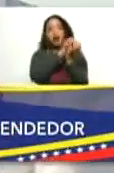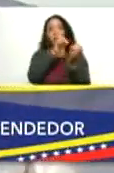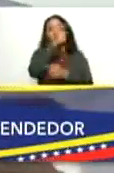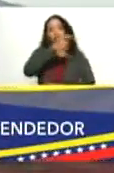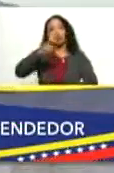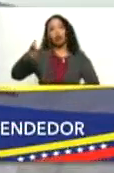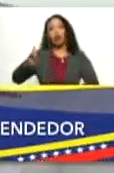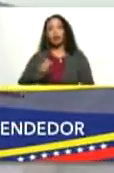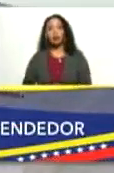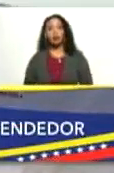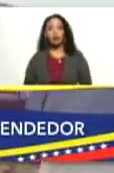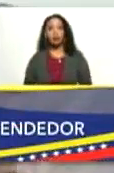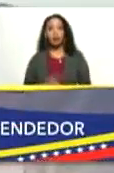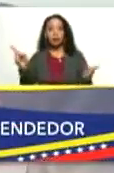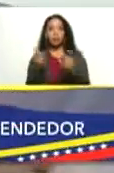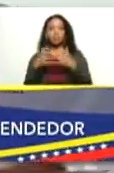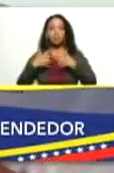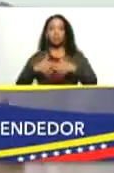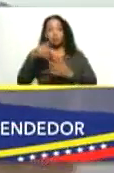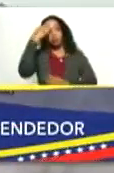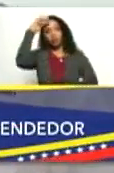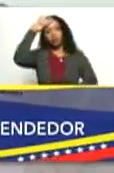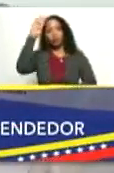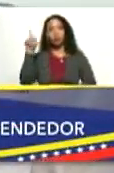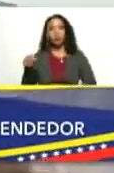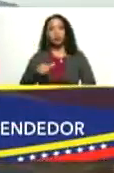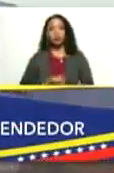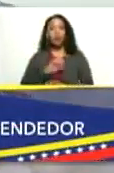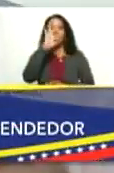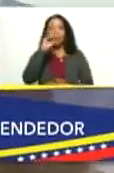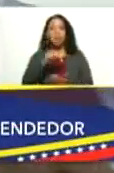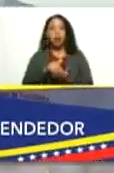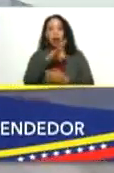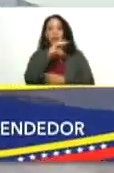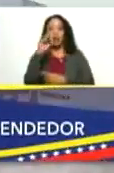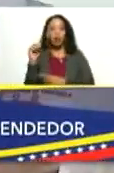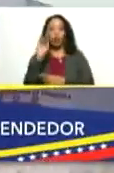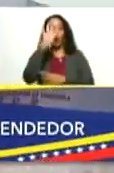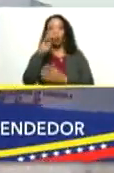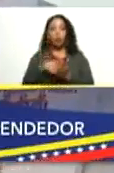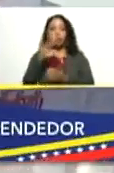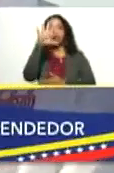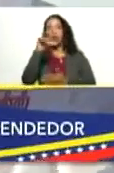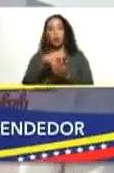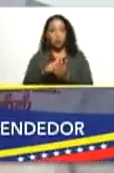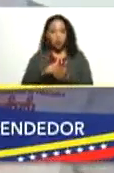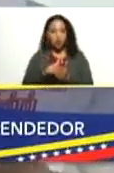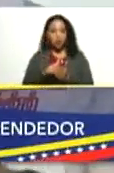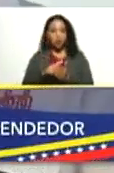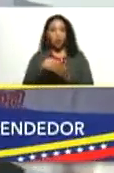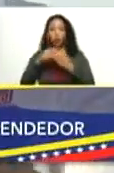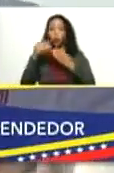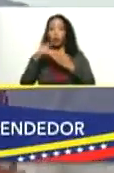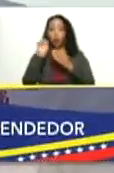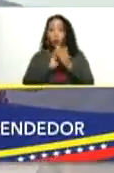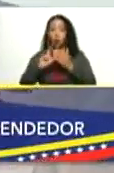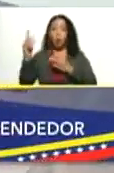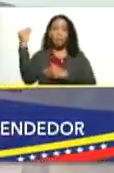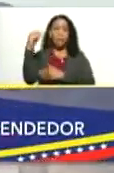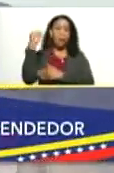los pequeños empresarios cubanos que gastan en promedio 3.500 a 4.000 y 5.000 dólares, que va a seguir incrementándose porque